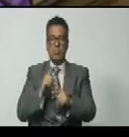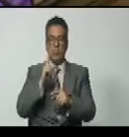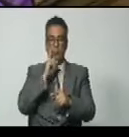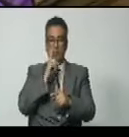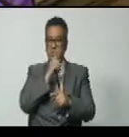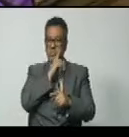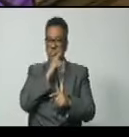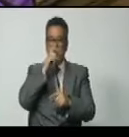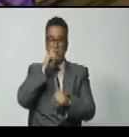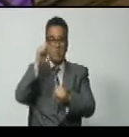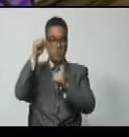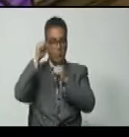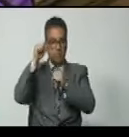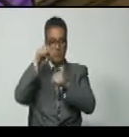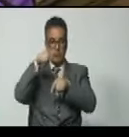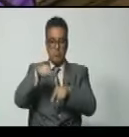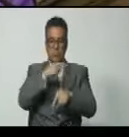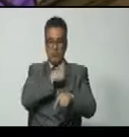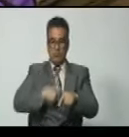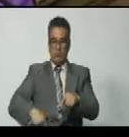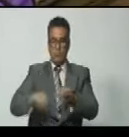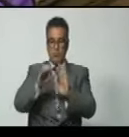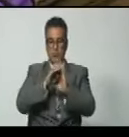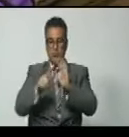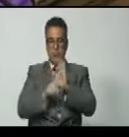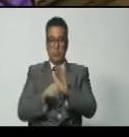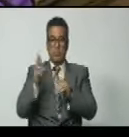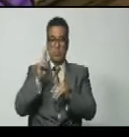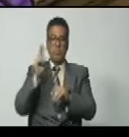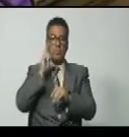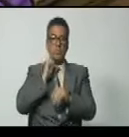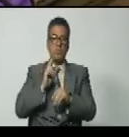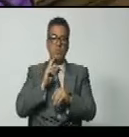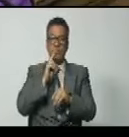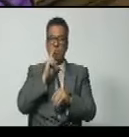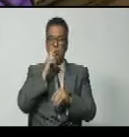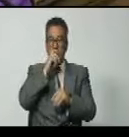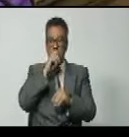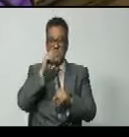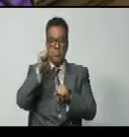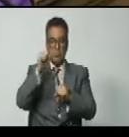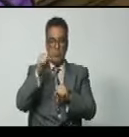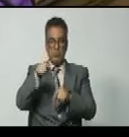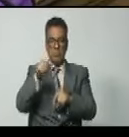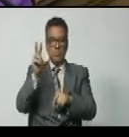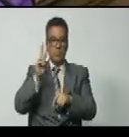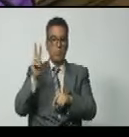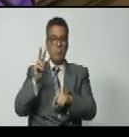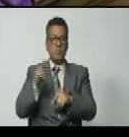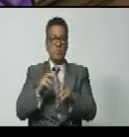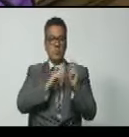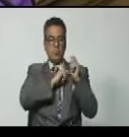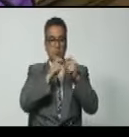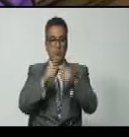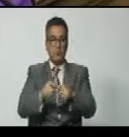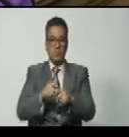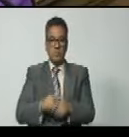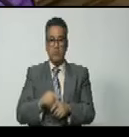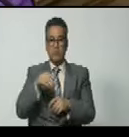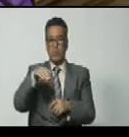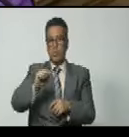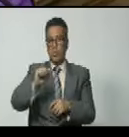ciudadano Nicolás Maduro Moros, presidente constitucional de la República Bolivariana de Venezuela, para designar al